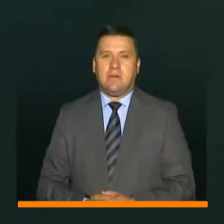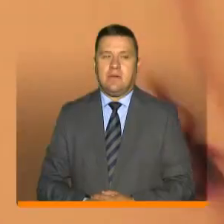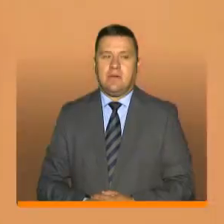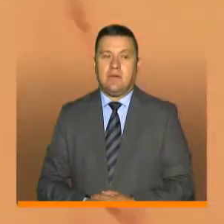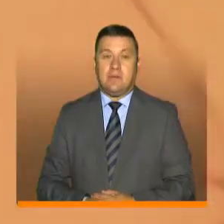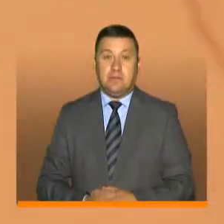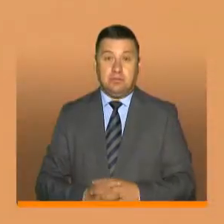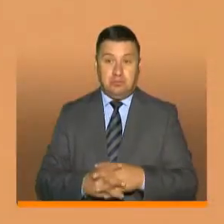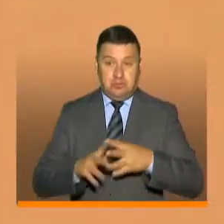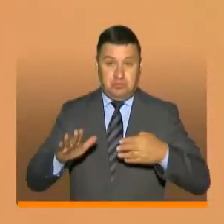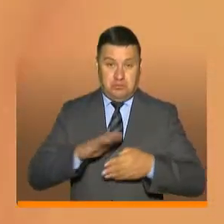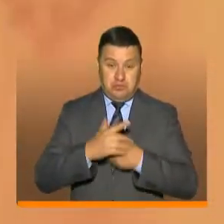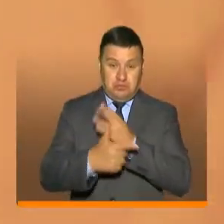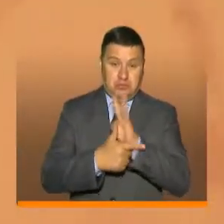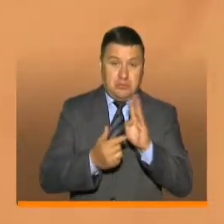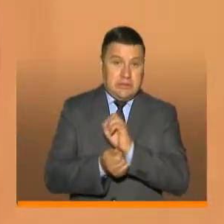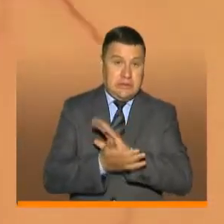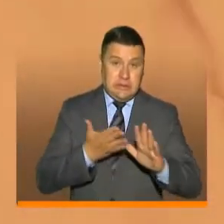Inscríbete gratis en